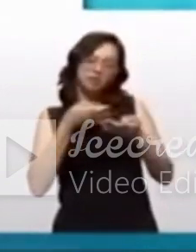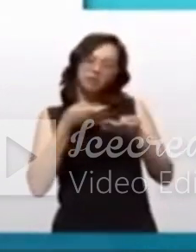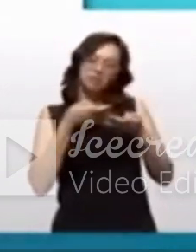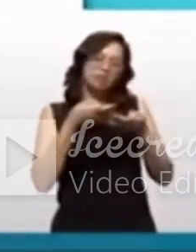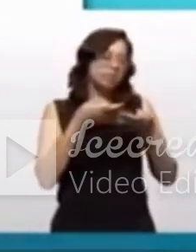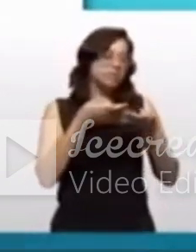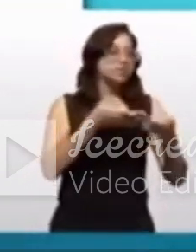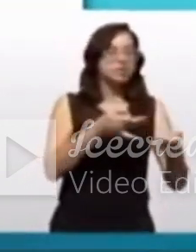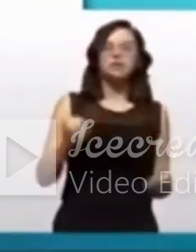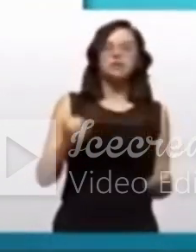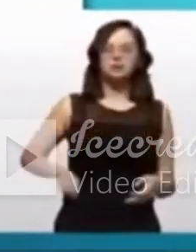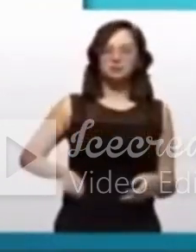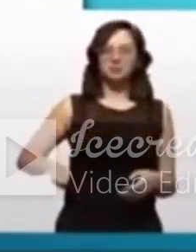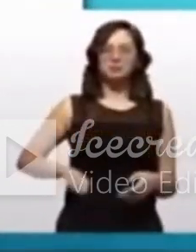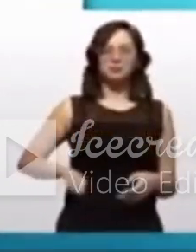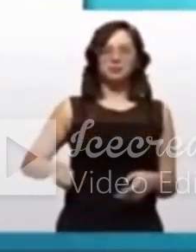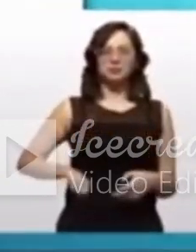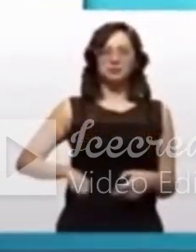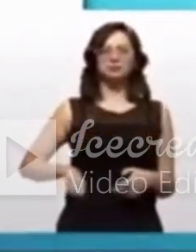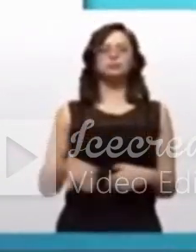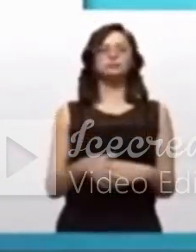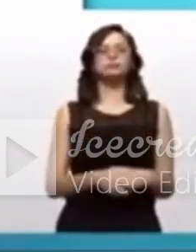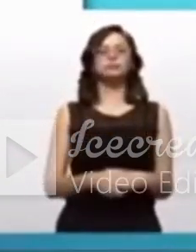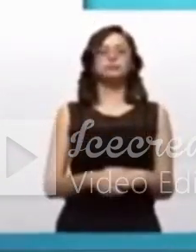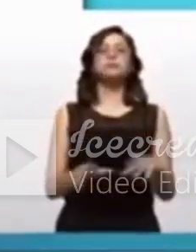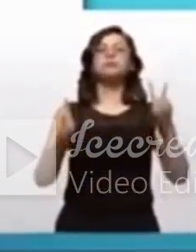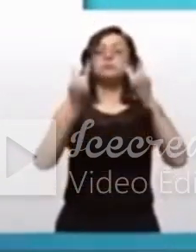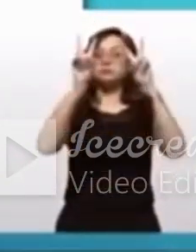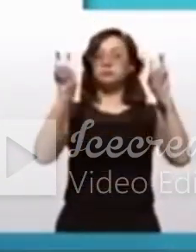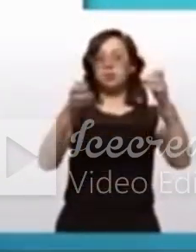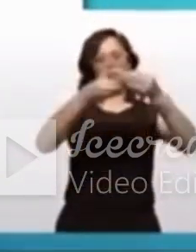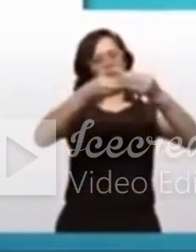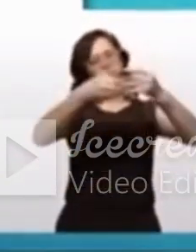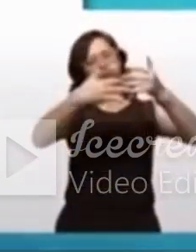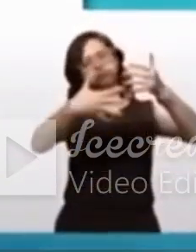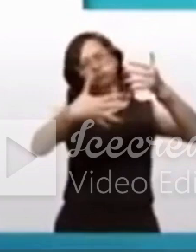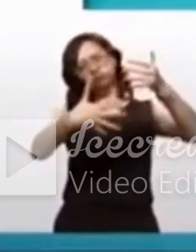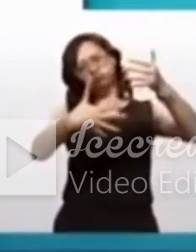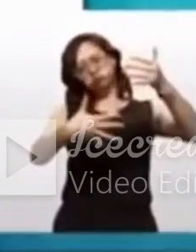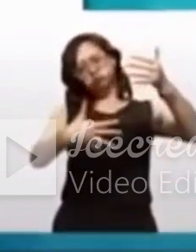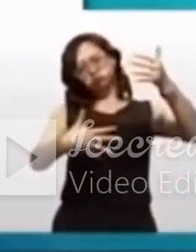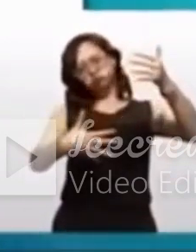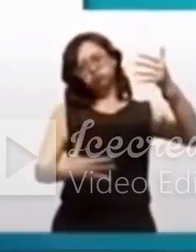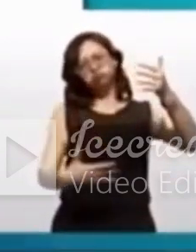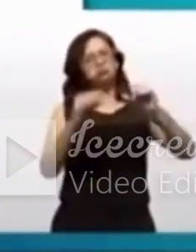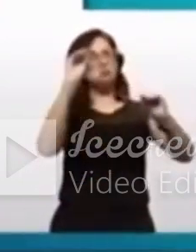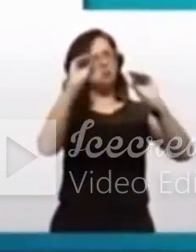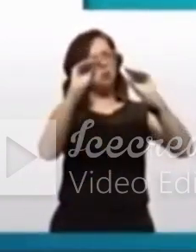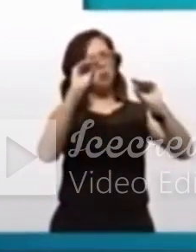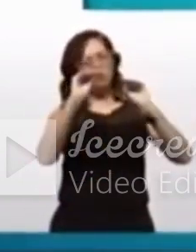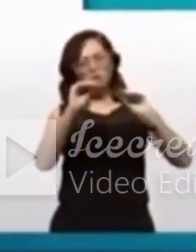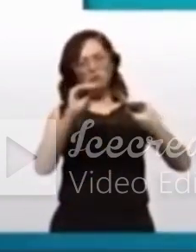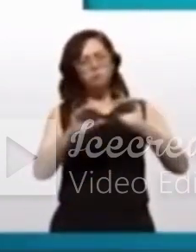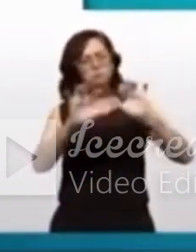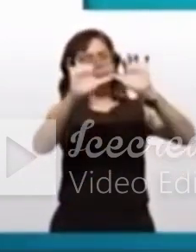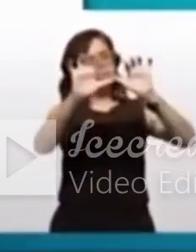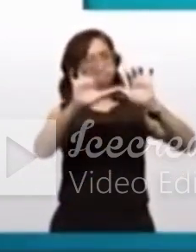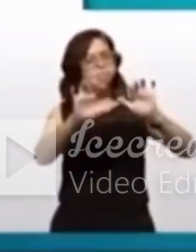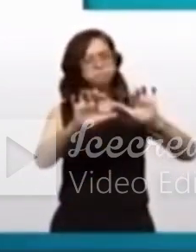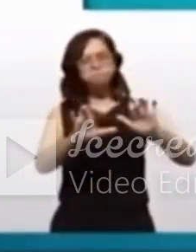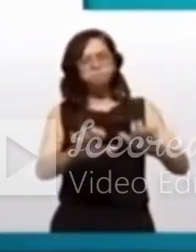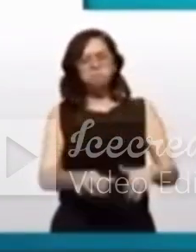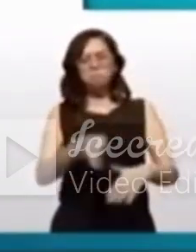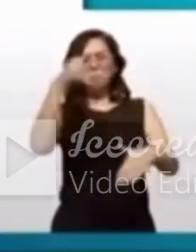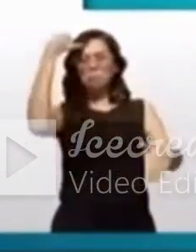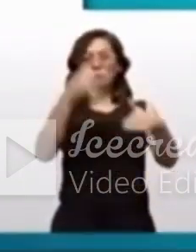leyendo. Ampliar lo más posible el tema a tratar, desarrollar con todo el detalle que se pueda el contenido de la nota, a fin de